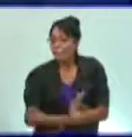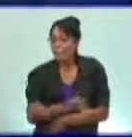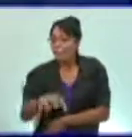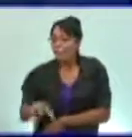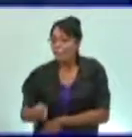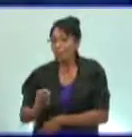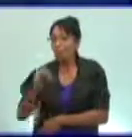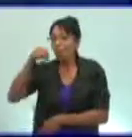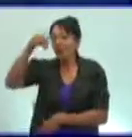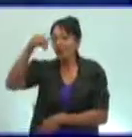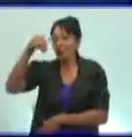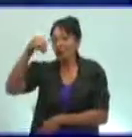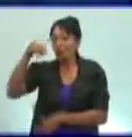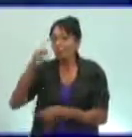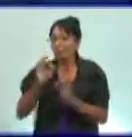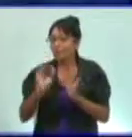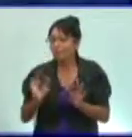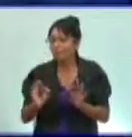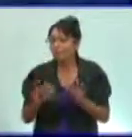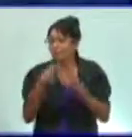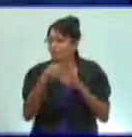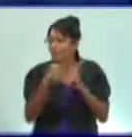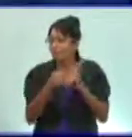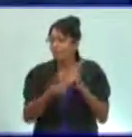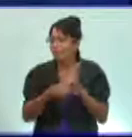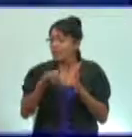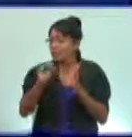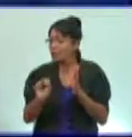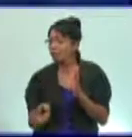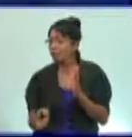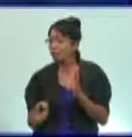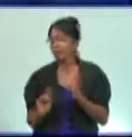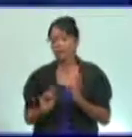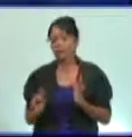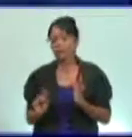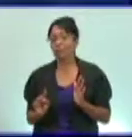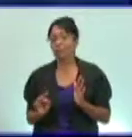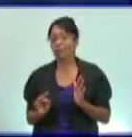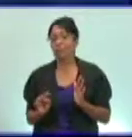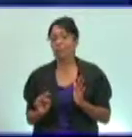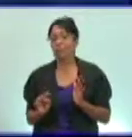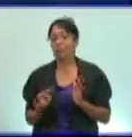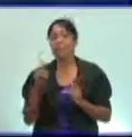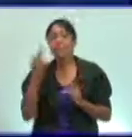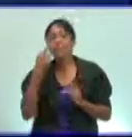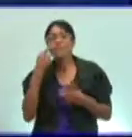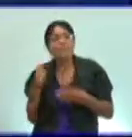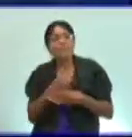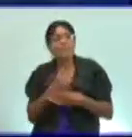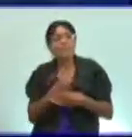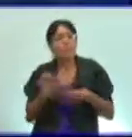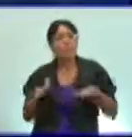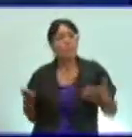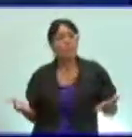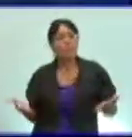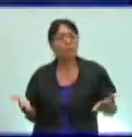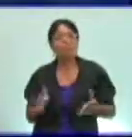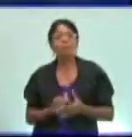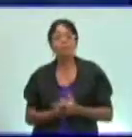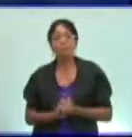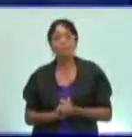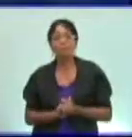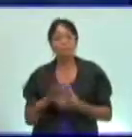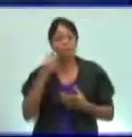mismas características que se van a formar en la zona tropical del sur. Y vamos a ver qué los va a diferenciar. Bien, vamos a